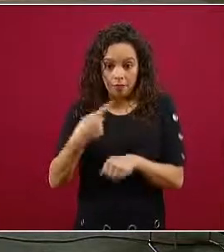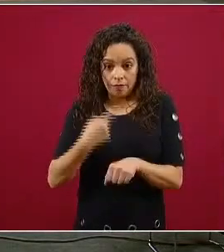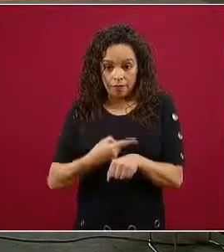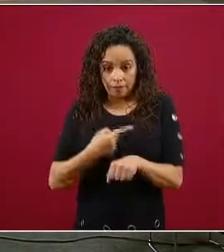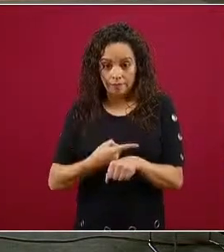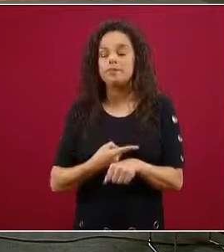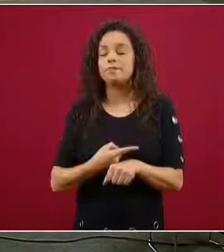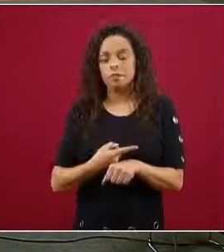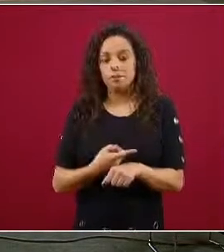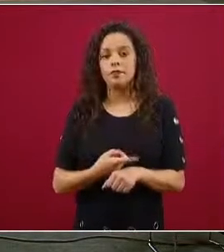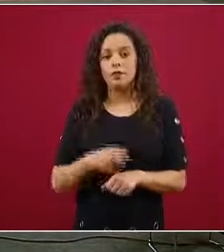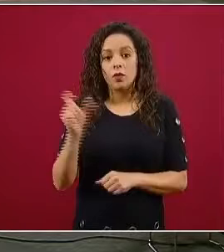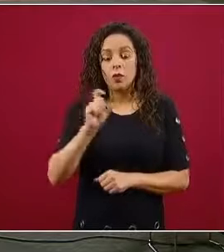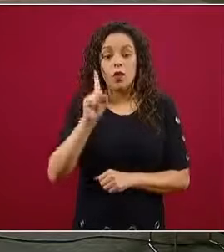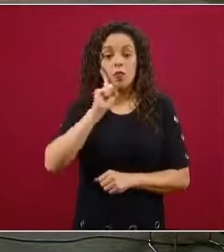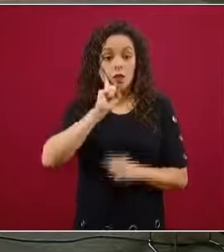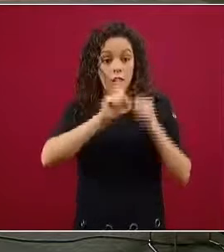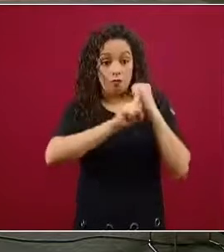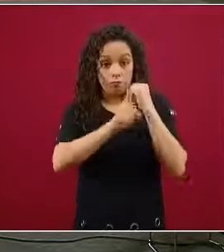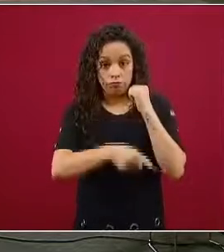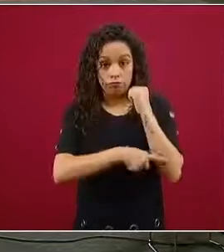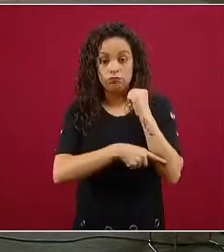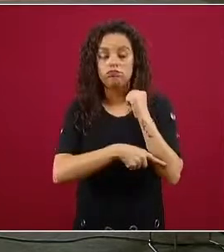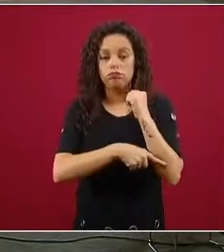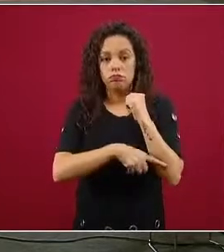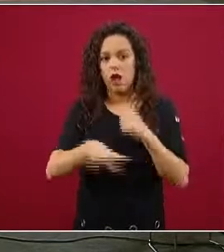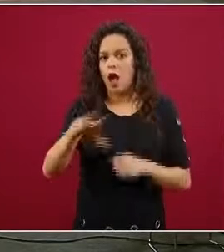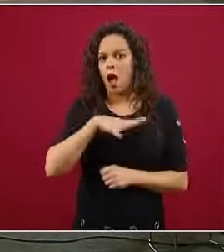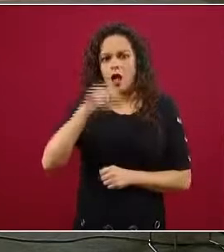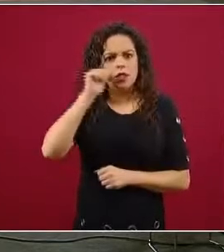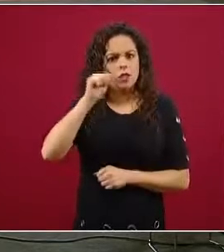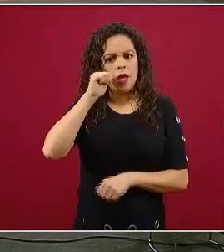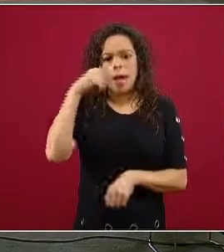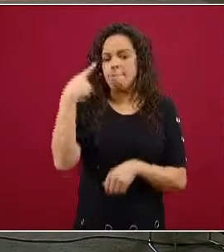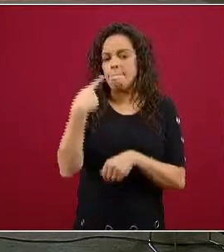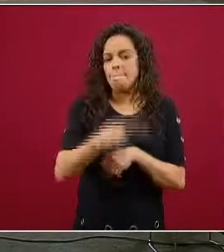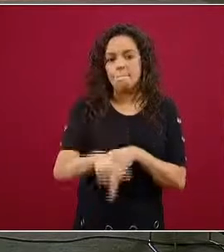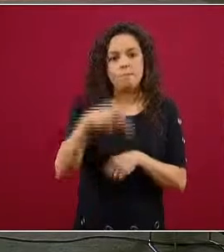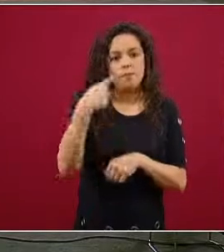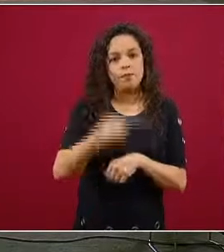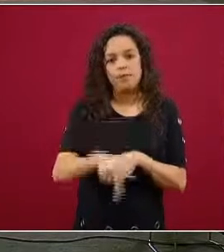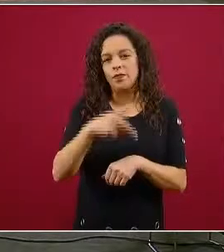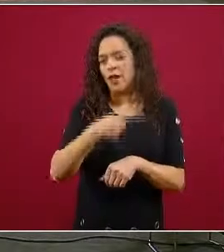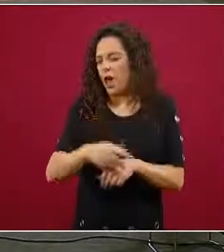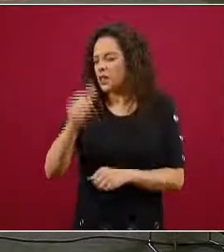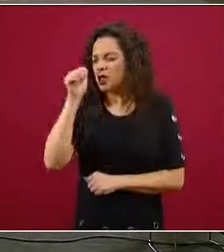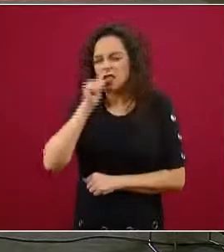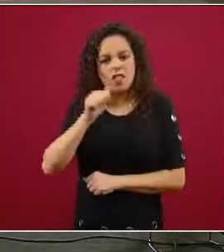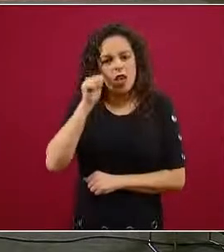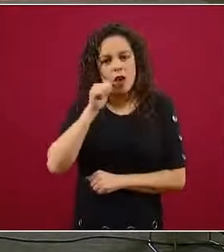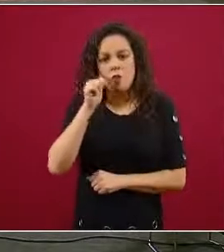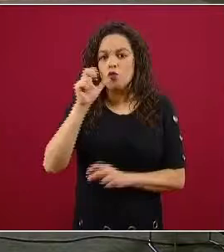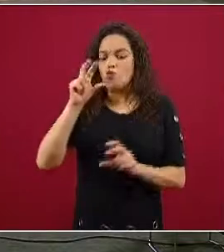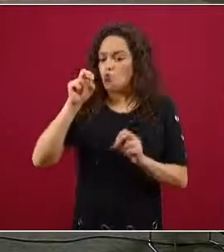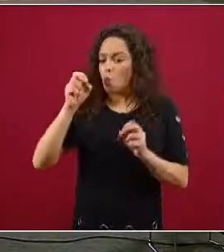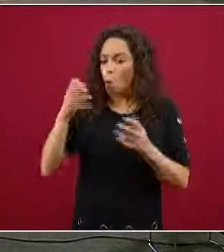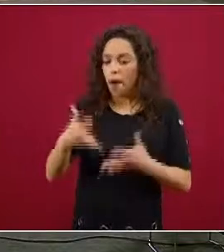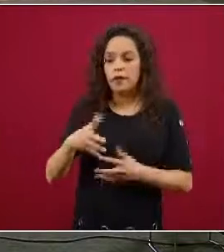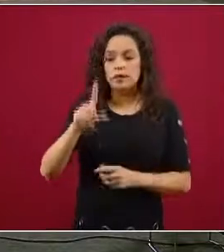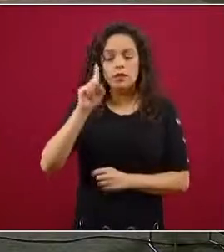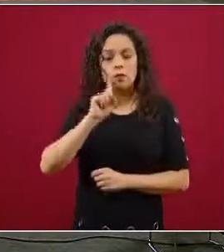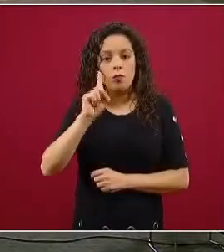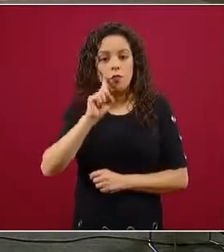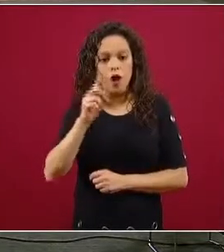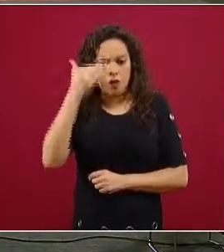Las mujeres embarazadas siempre están en riesgo de tener alguna complicación, a pesar de que una mujer se